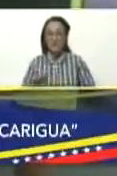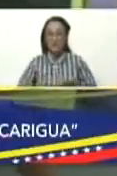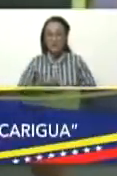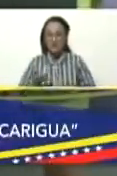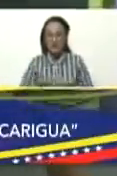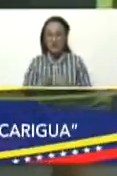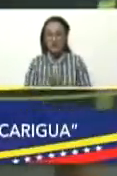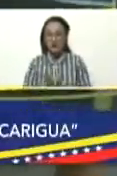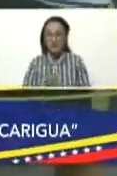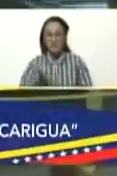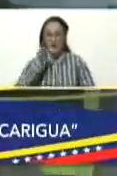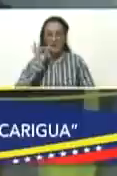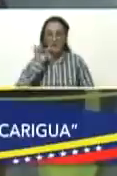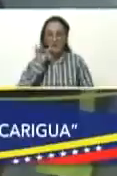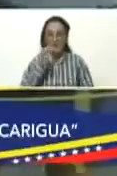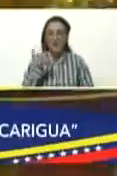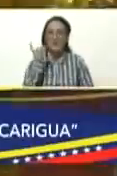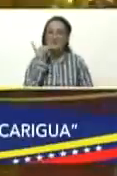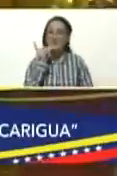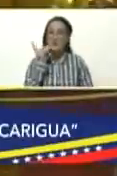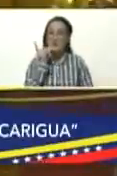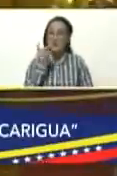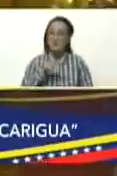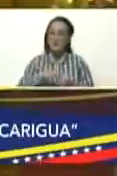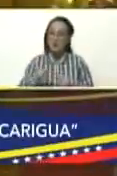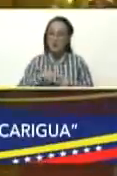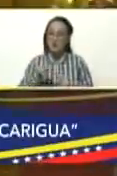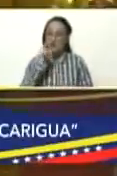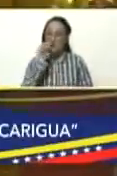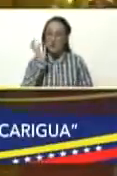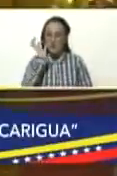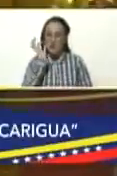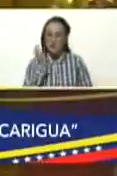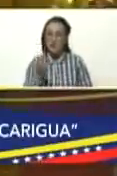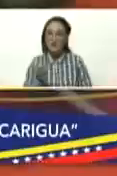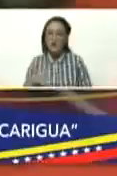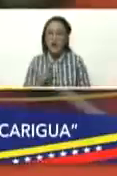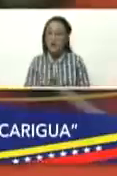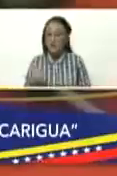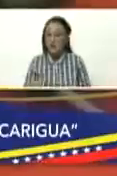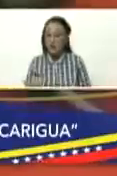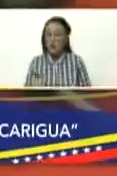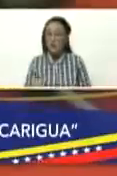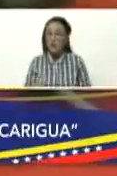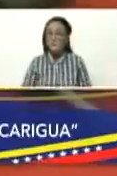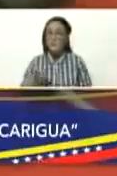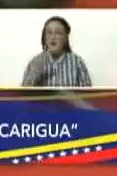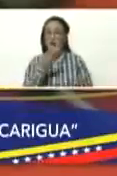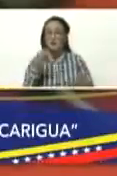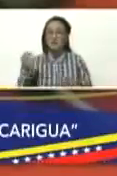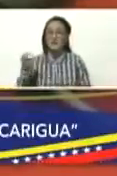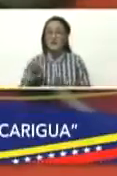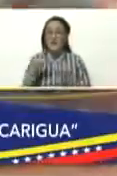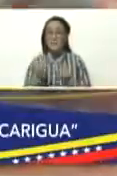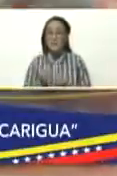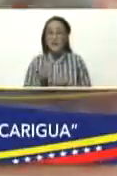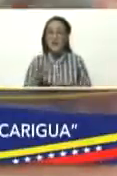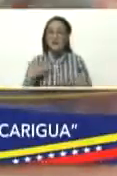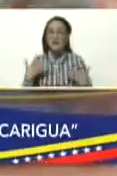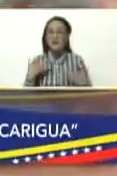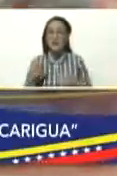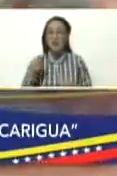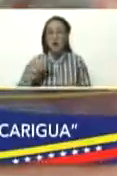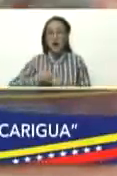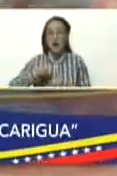cocinando la arepa, el café, el desayuno para nuestros niños y niñas. Ya hasta el sol de hoy se encuentran más de 900 familias disfrutando con el